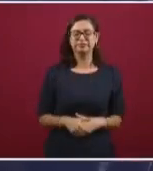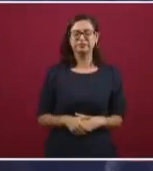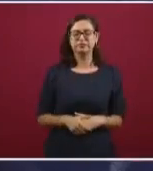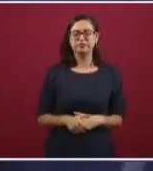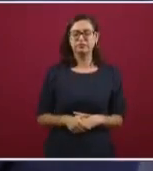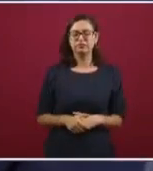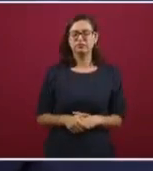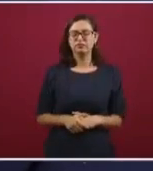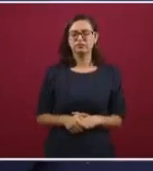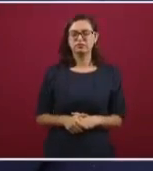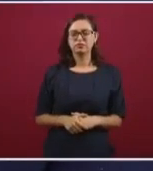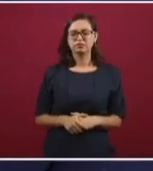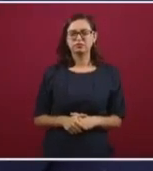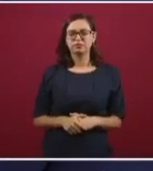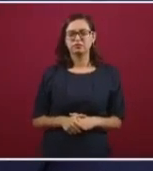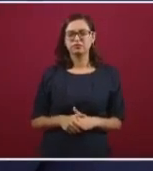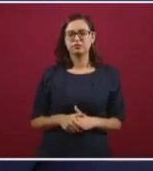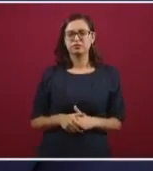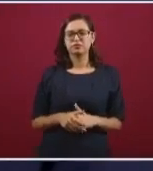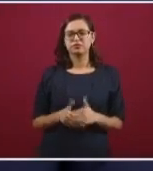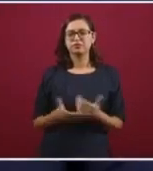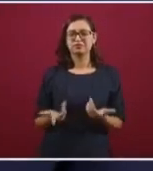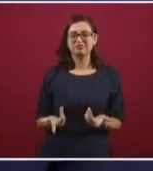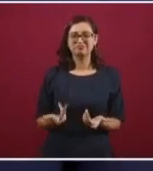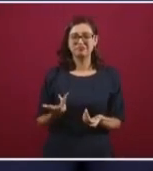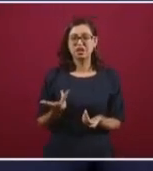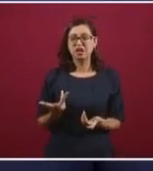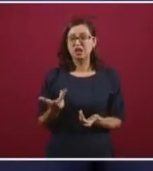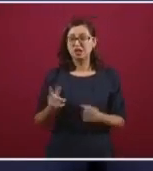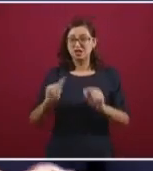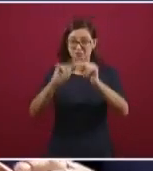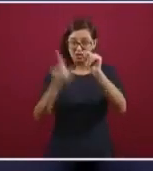El principal problema del país, la corrupción,